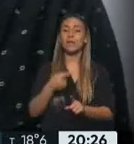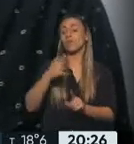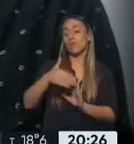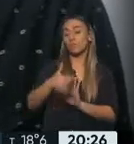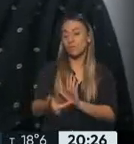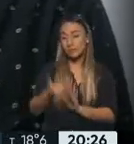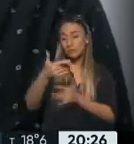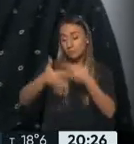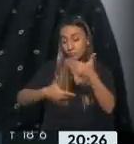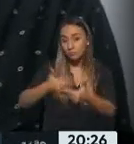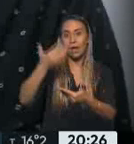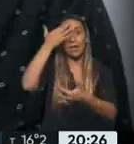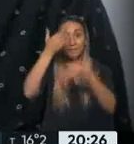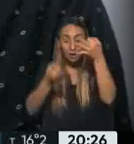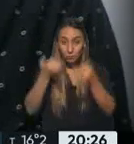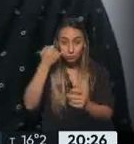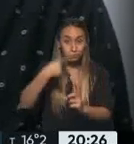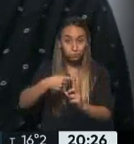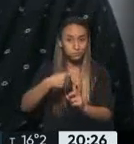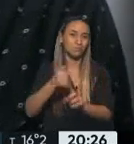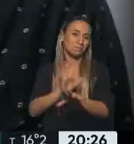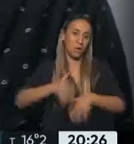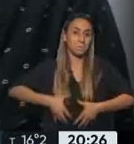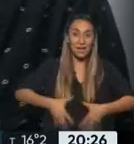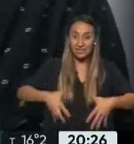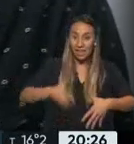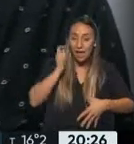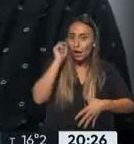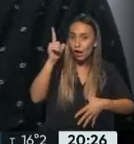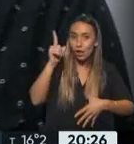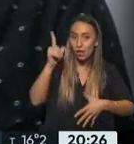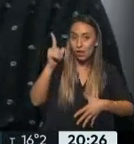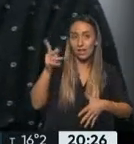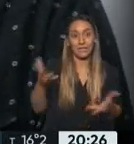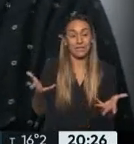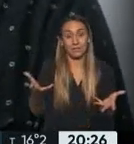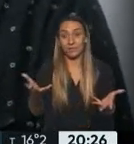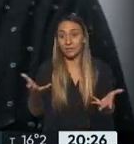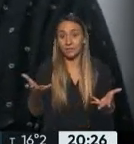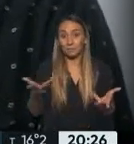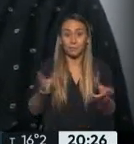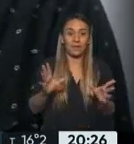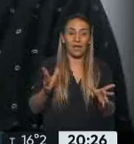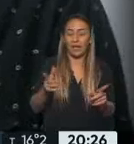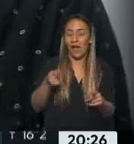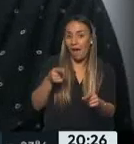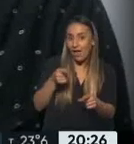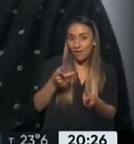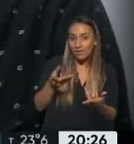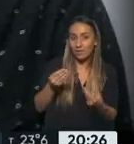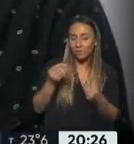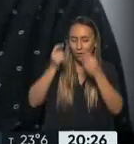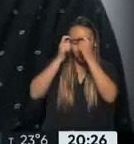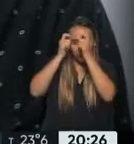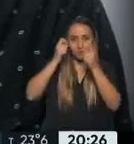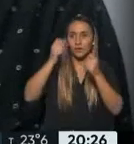que dio positivo, o sea que Mónica sí estaba embarazada, y que se materializaba nuestra